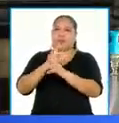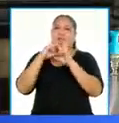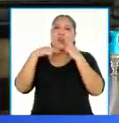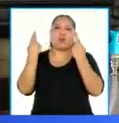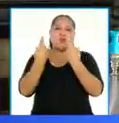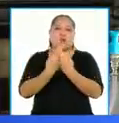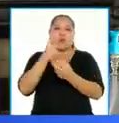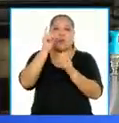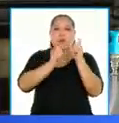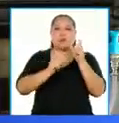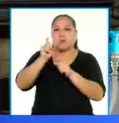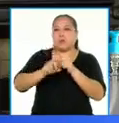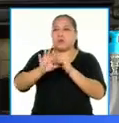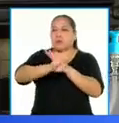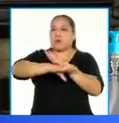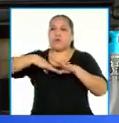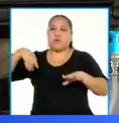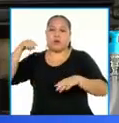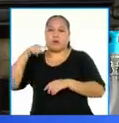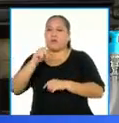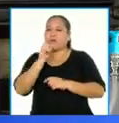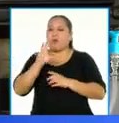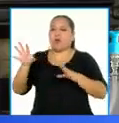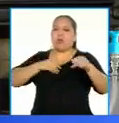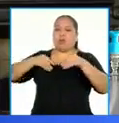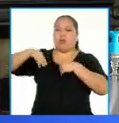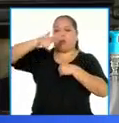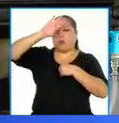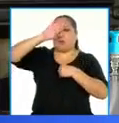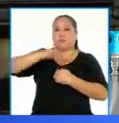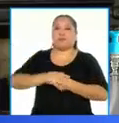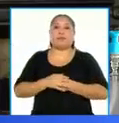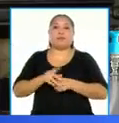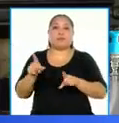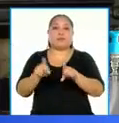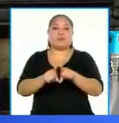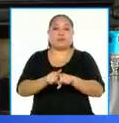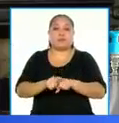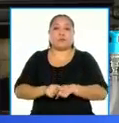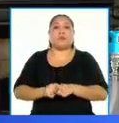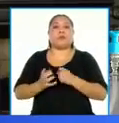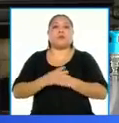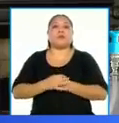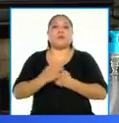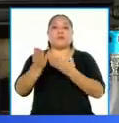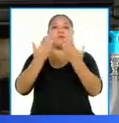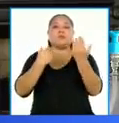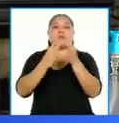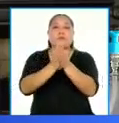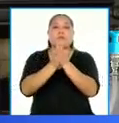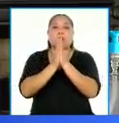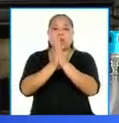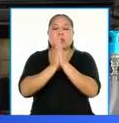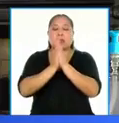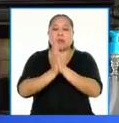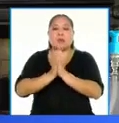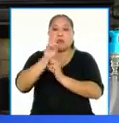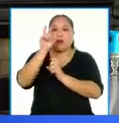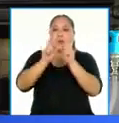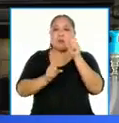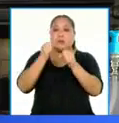personas de fuera de nuestro entorno para evitar los contagios. E igualmente hacemos una invocación a los